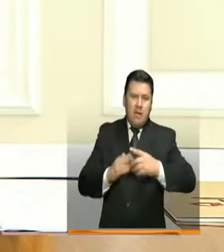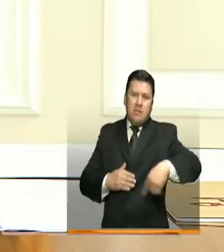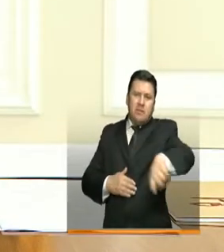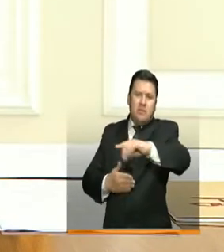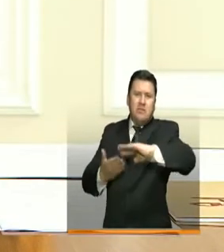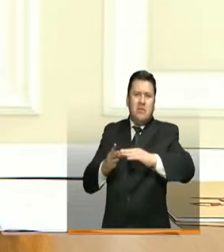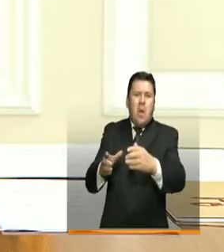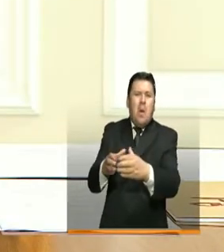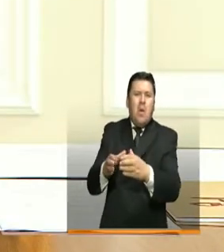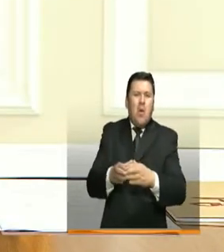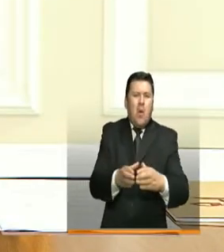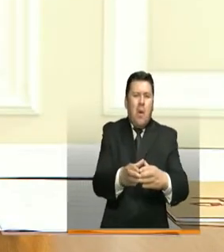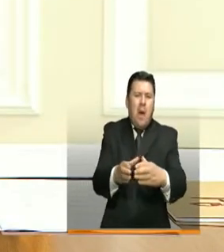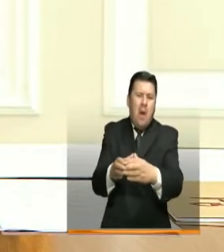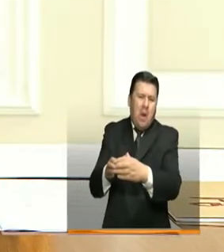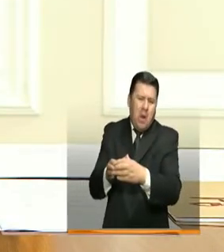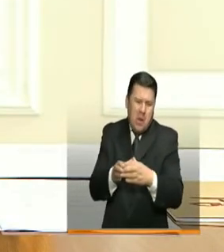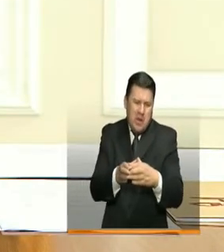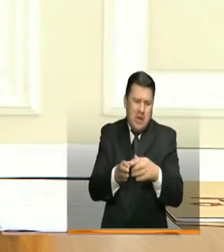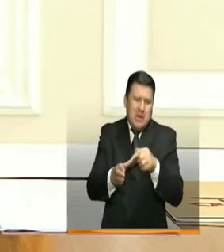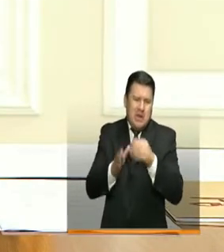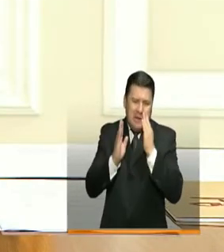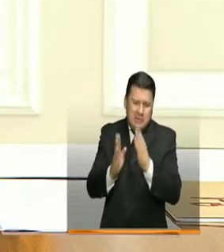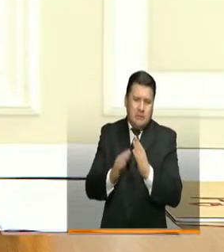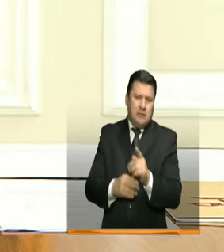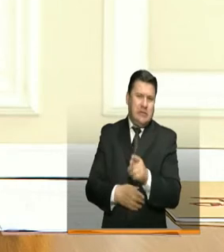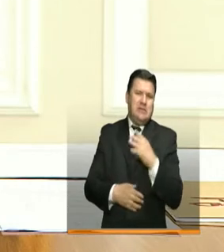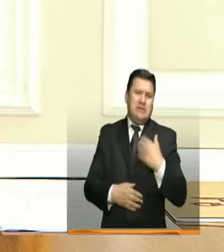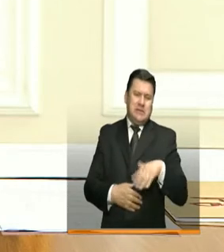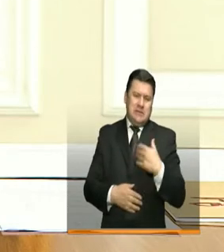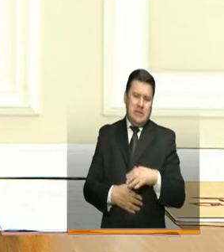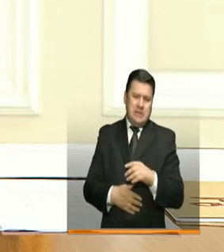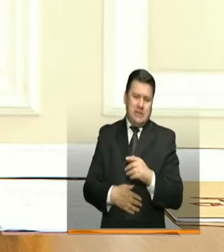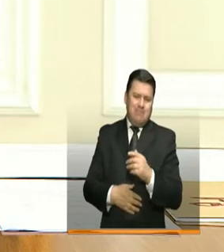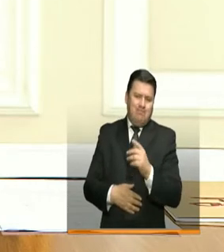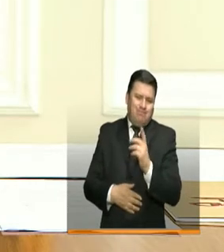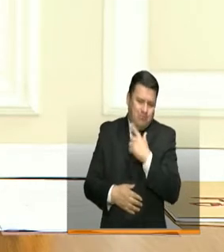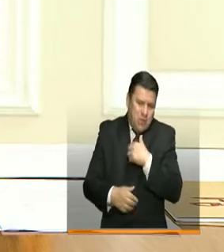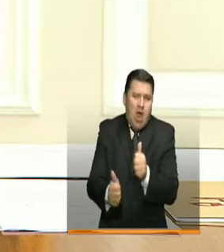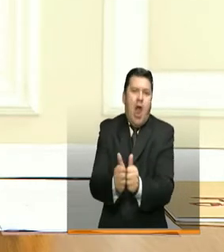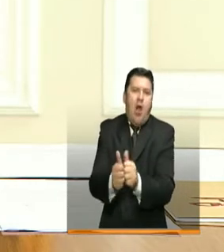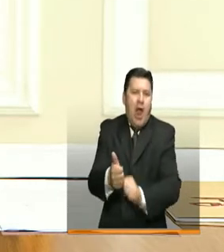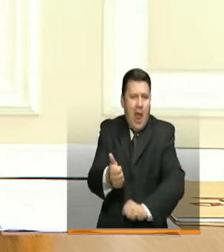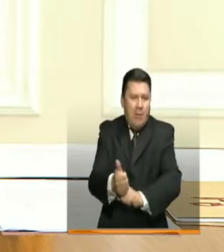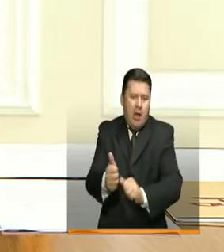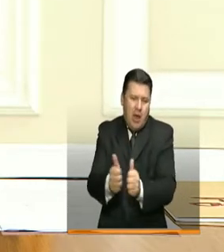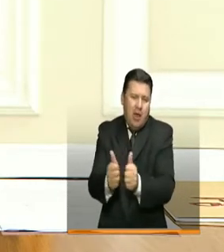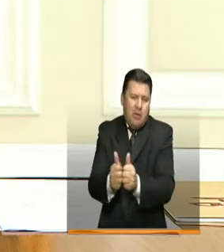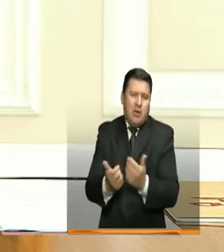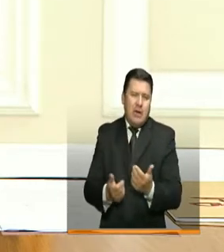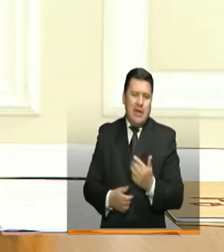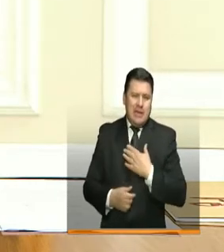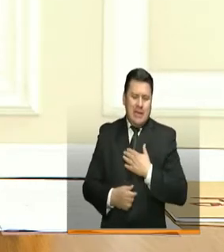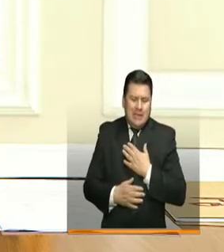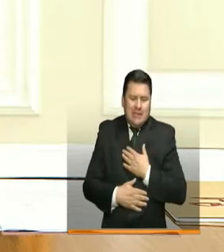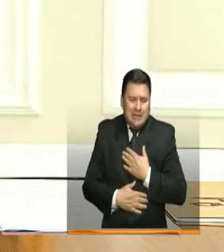esas minorías étnicas que merecen siempre no solamente nuestro acompañamiento, sino también nuestra solidaridad en estos